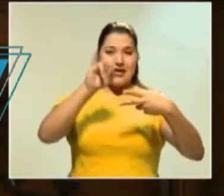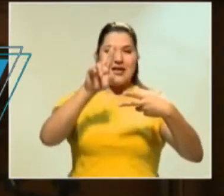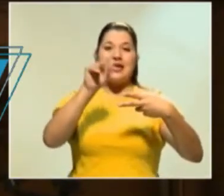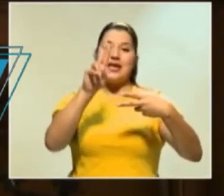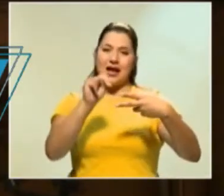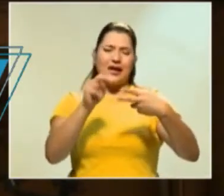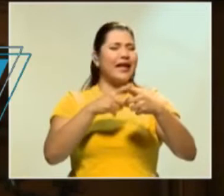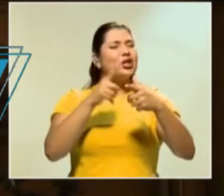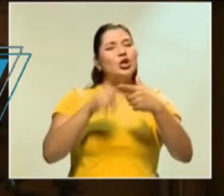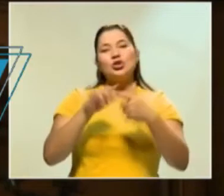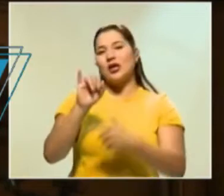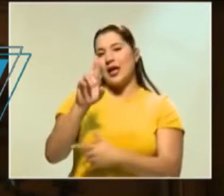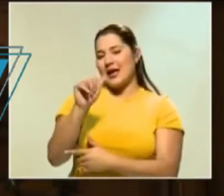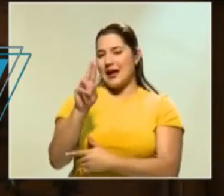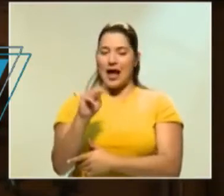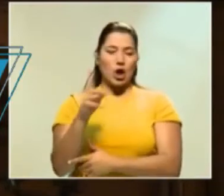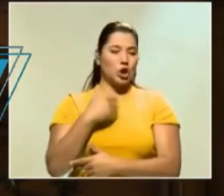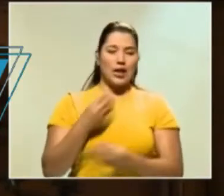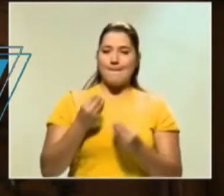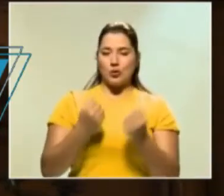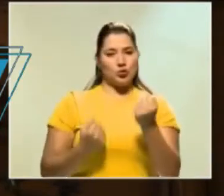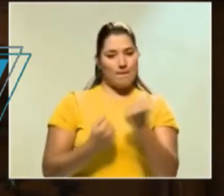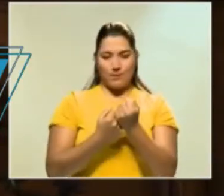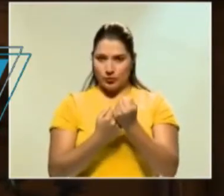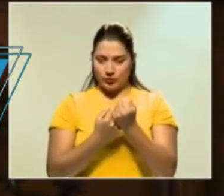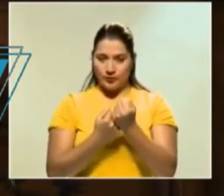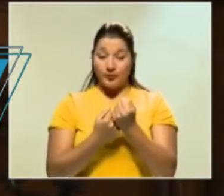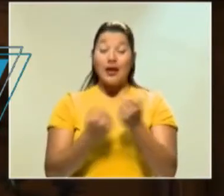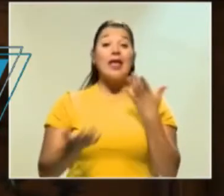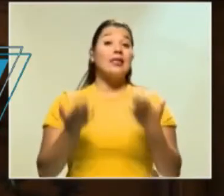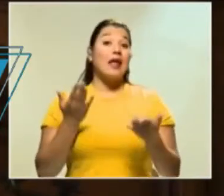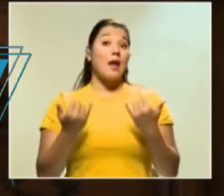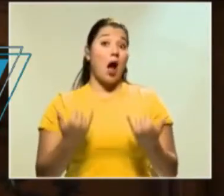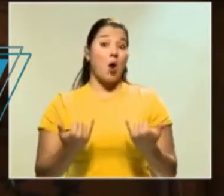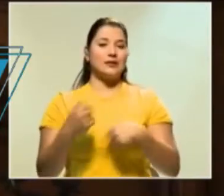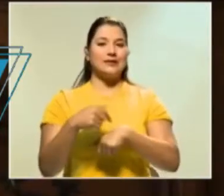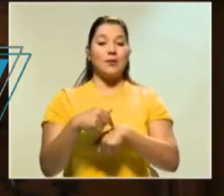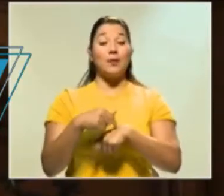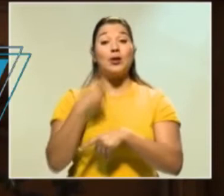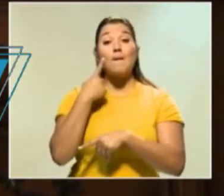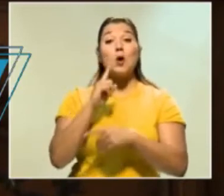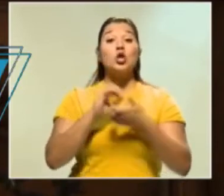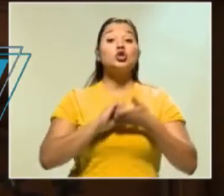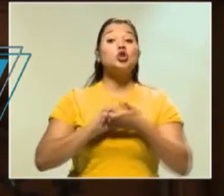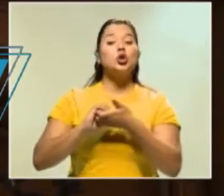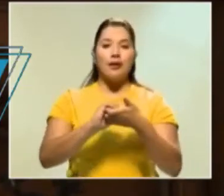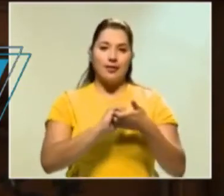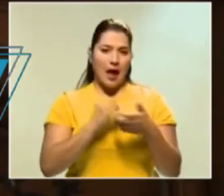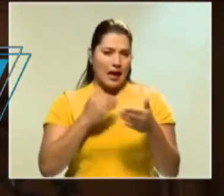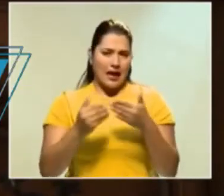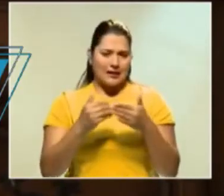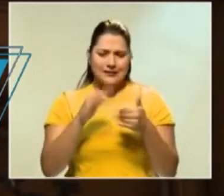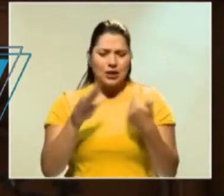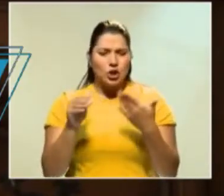un apoyo irrestricto e ilimitado. Posiblemente en estos momentos, por solidaridad, casi todos, sunitas